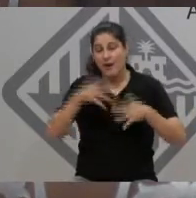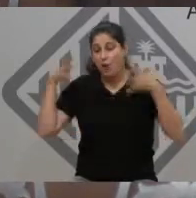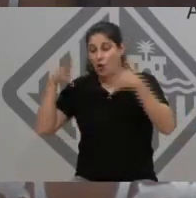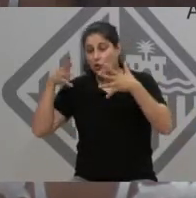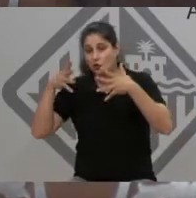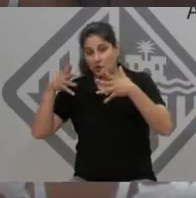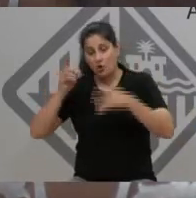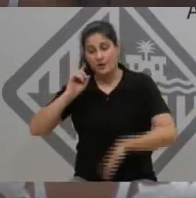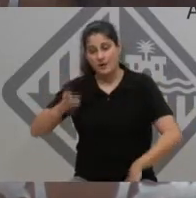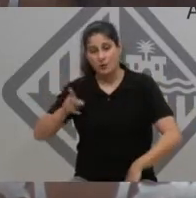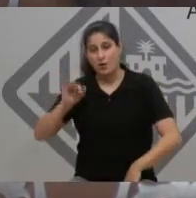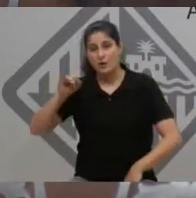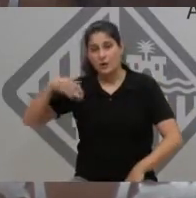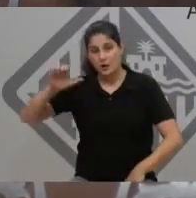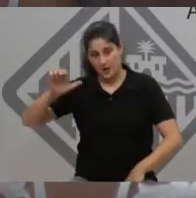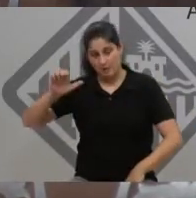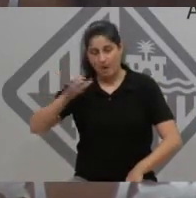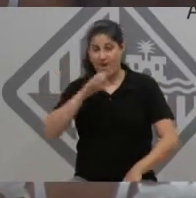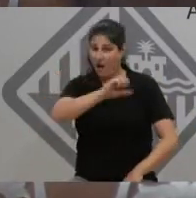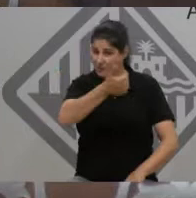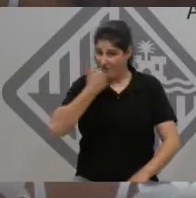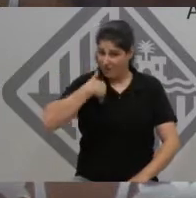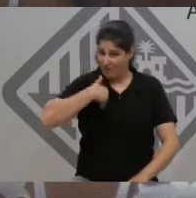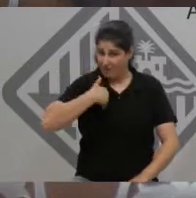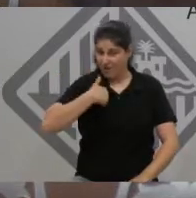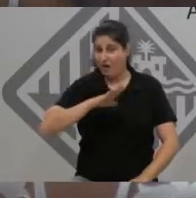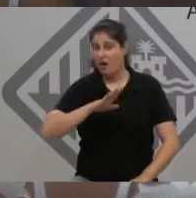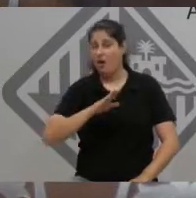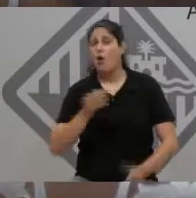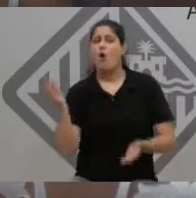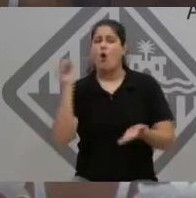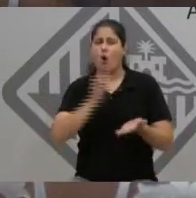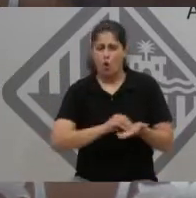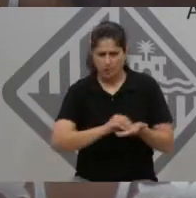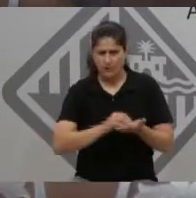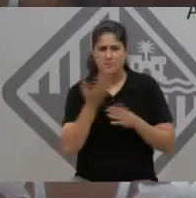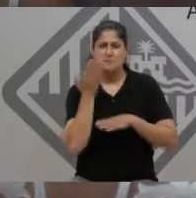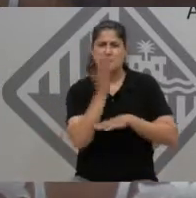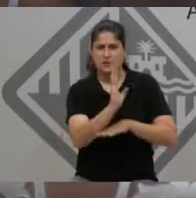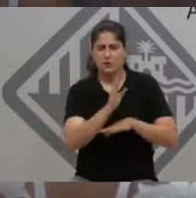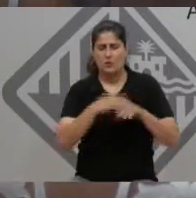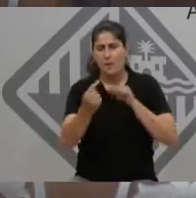del IME. Se ha aprobado por unanimidad, se ha vuelto a presentar en